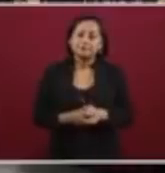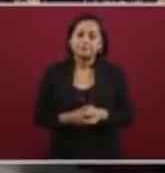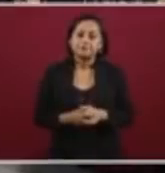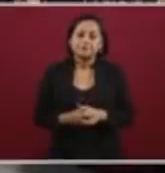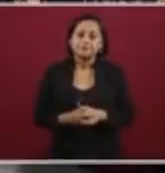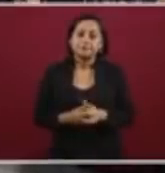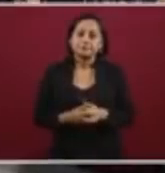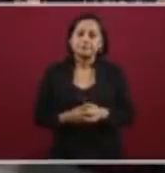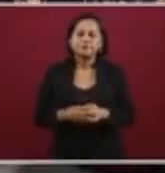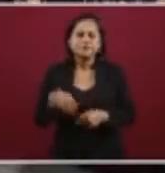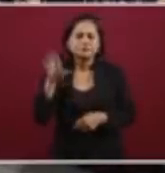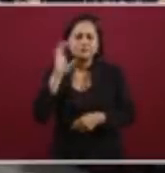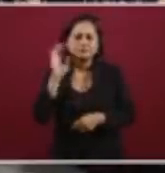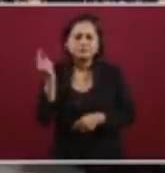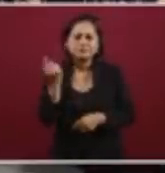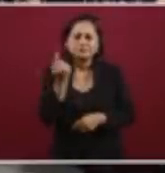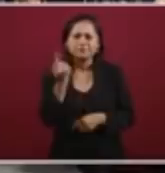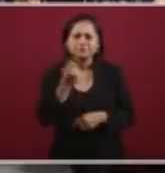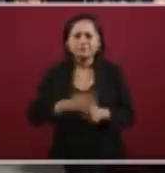cómo